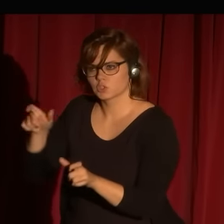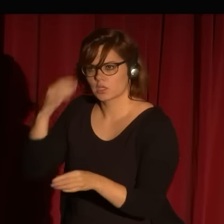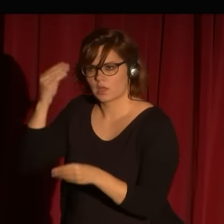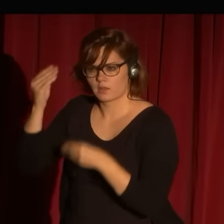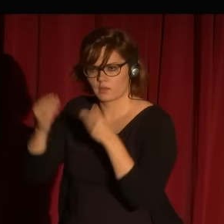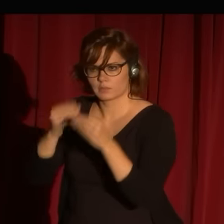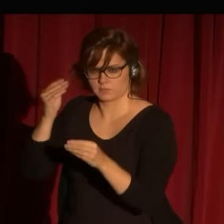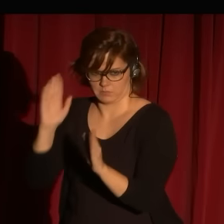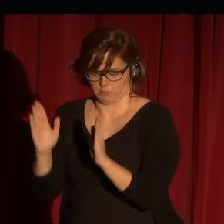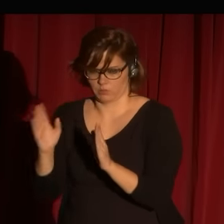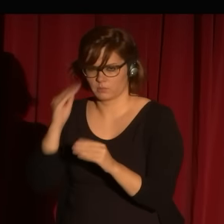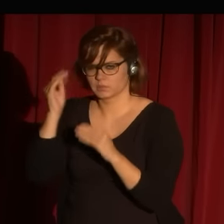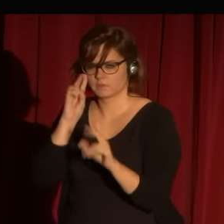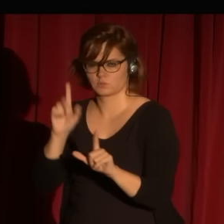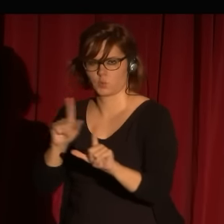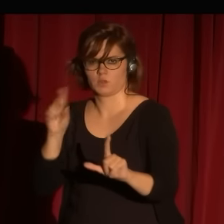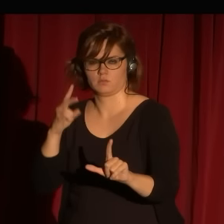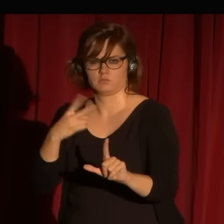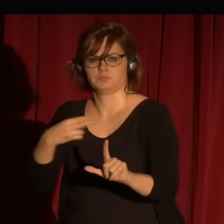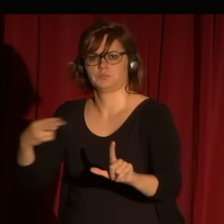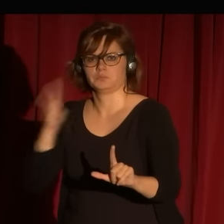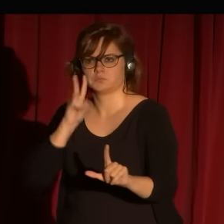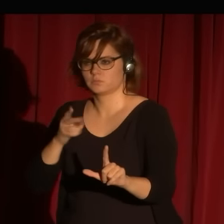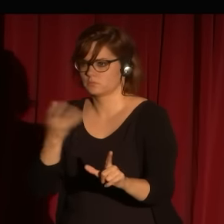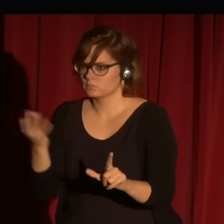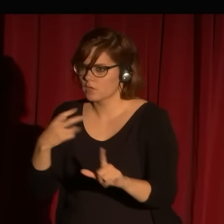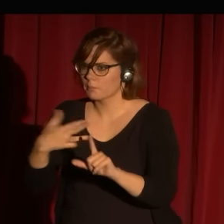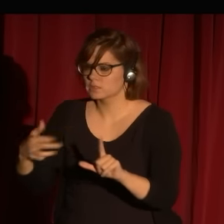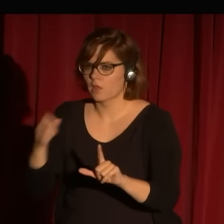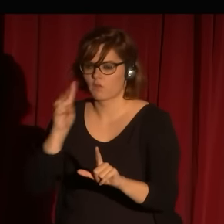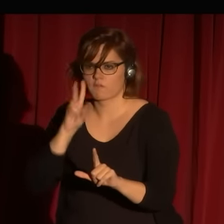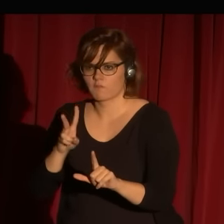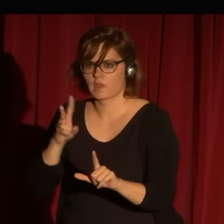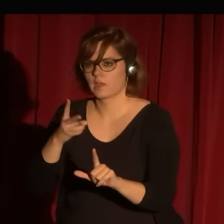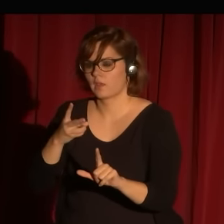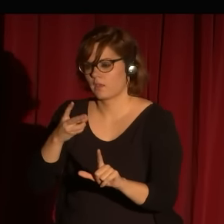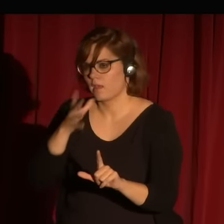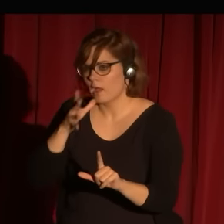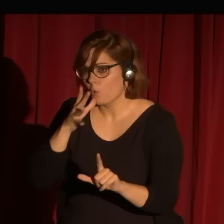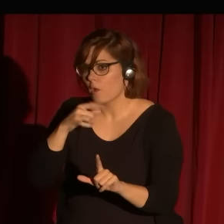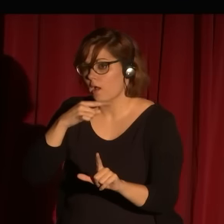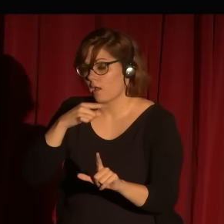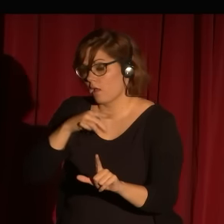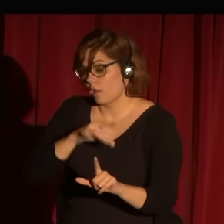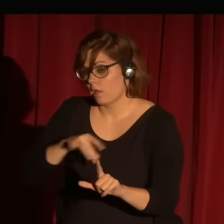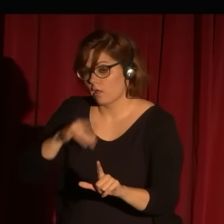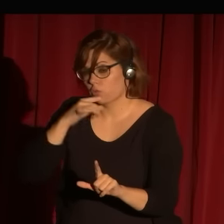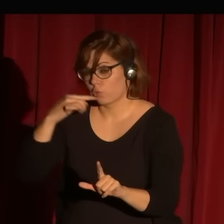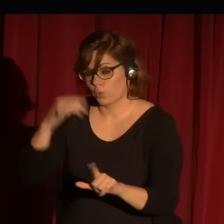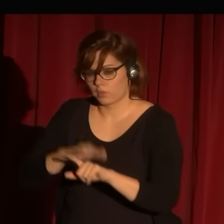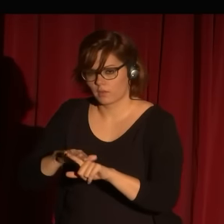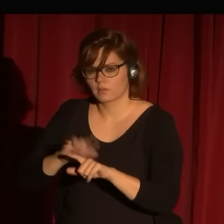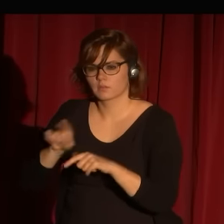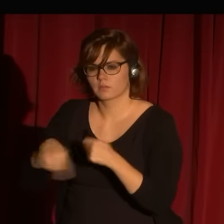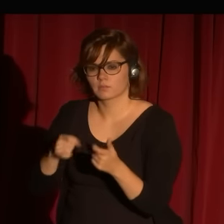cuando veía este cuadro y pensaría por ejemplo que los pescados que vees son de agua dulce y que los pescados de Agua Dulce Se vendían en los mercados y se